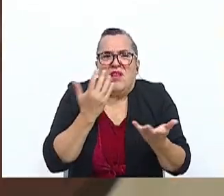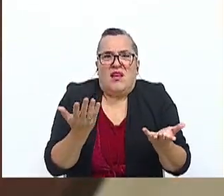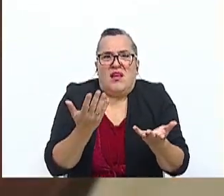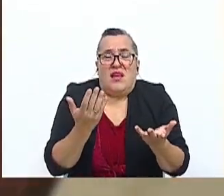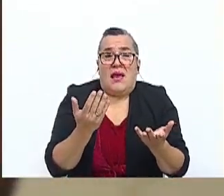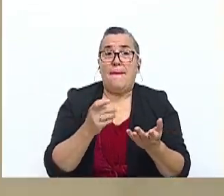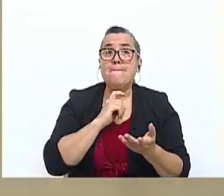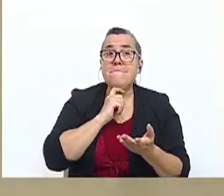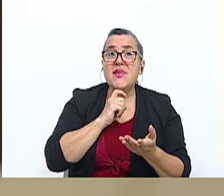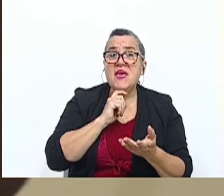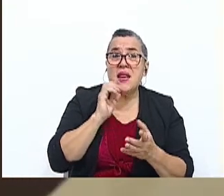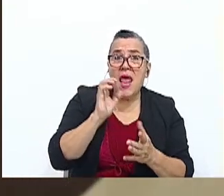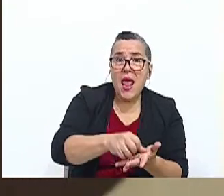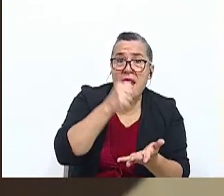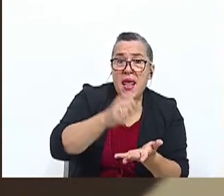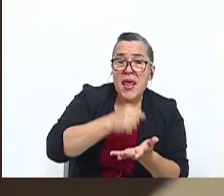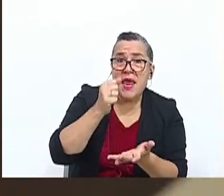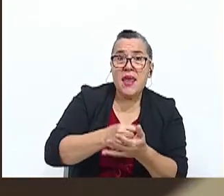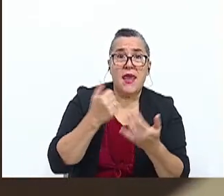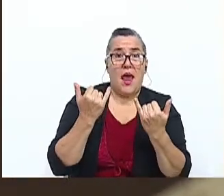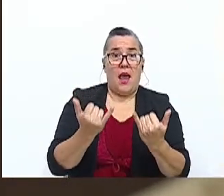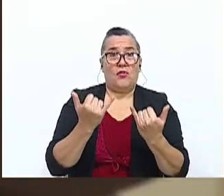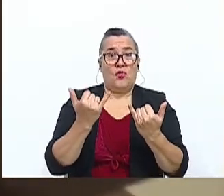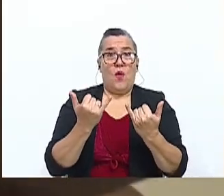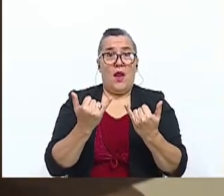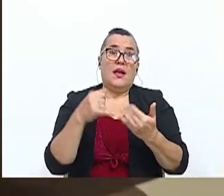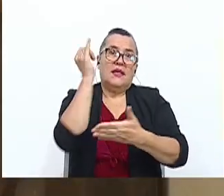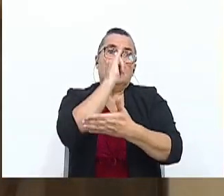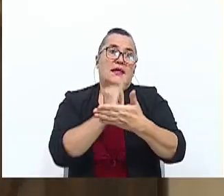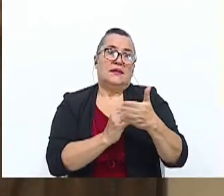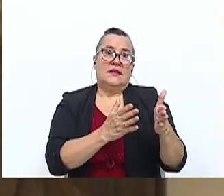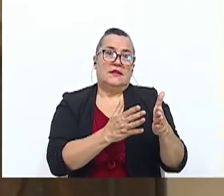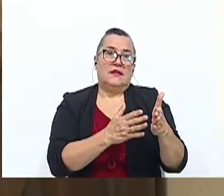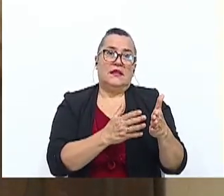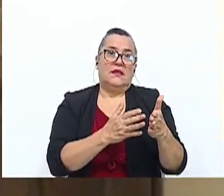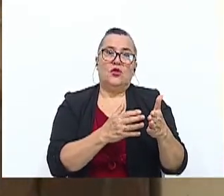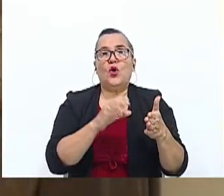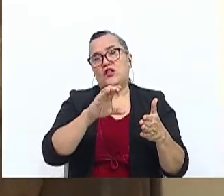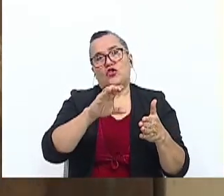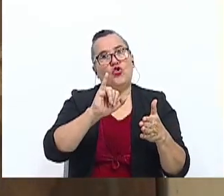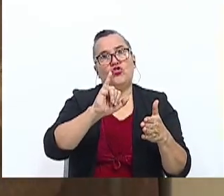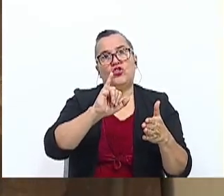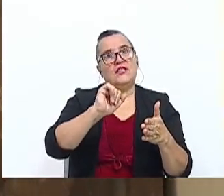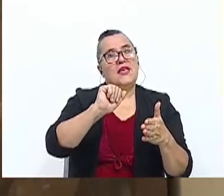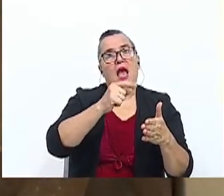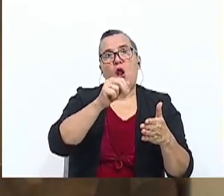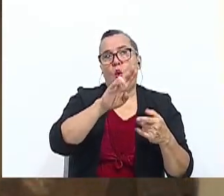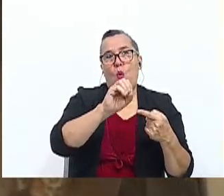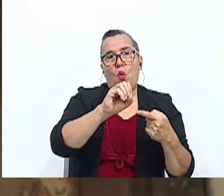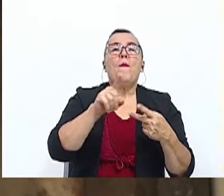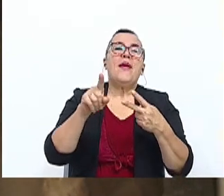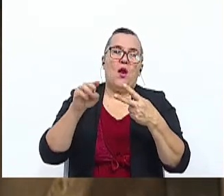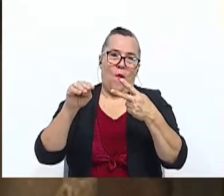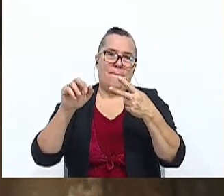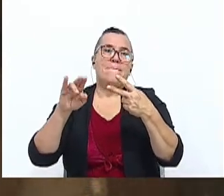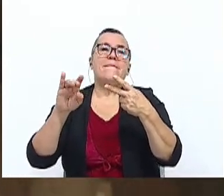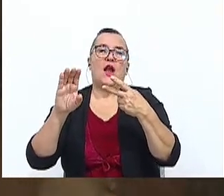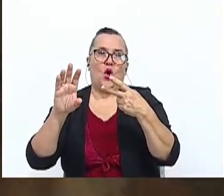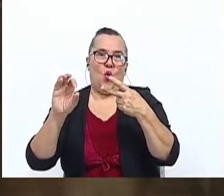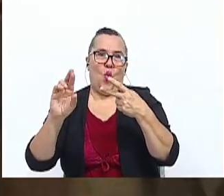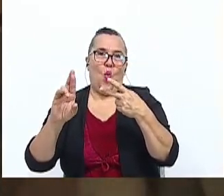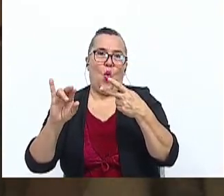minería actual, que es artesanal, no es con cianuro, pero es con mercurio. Y que